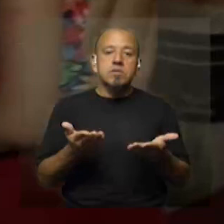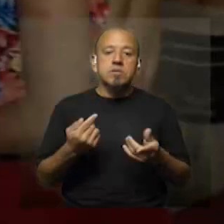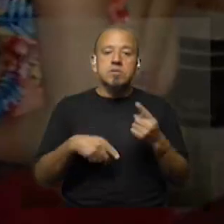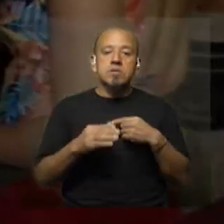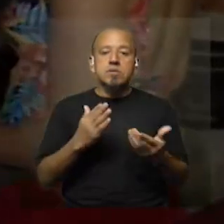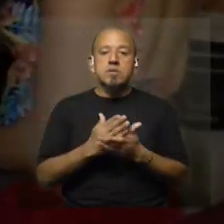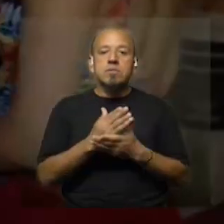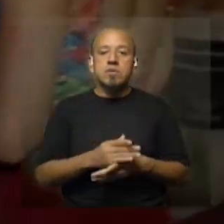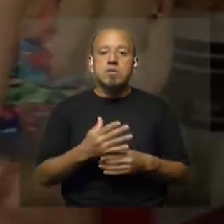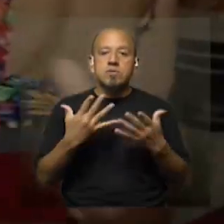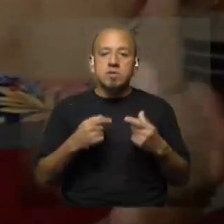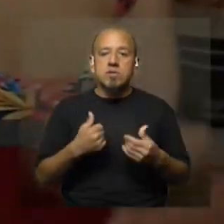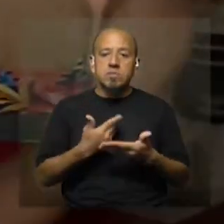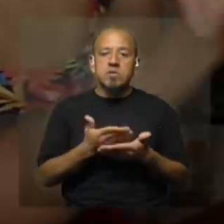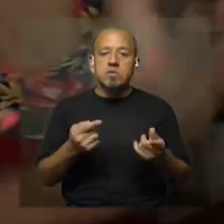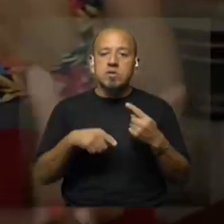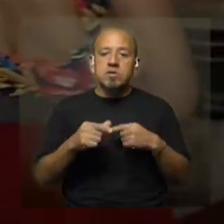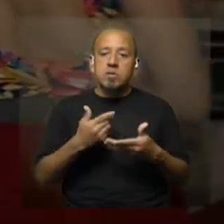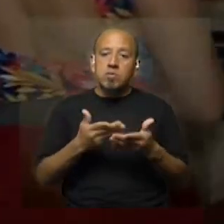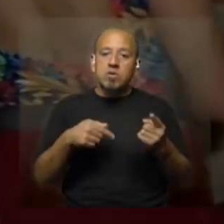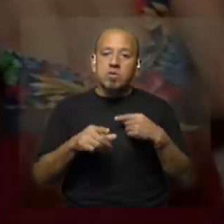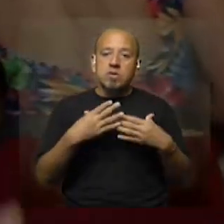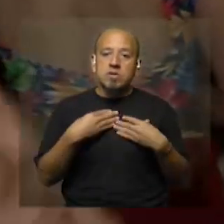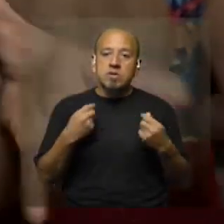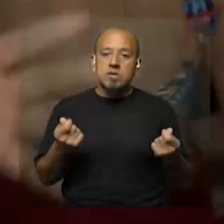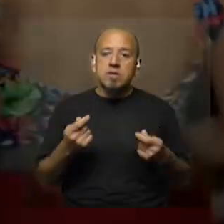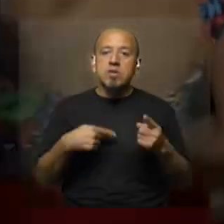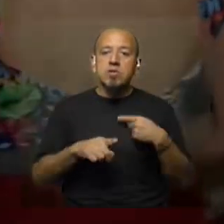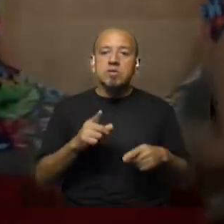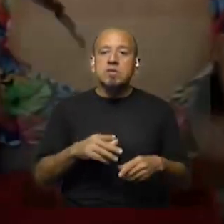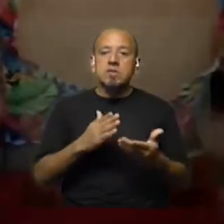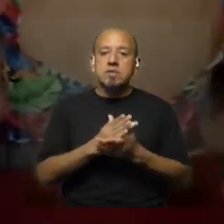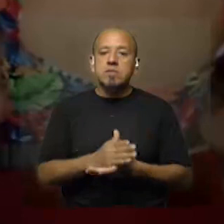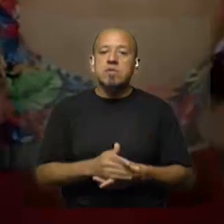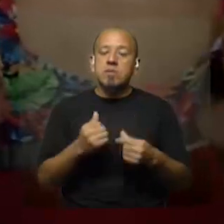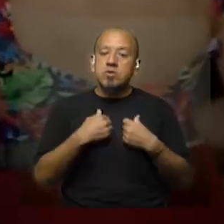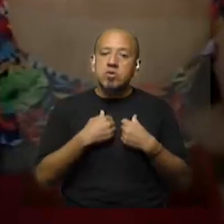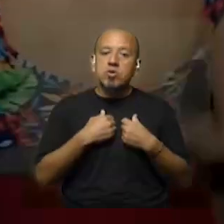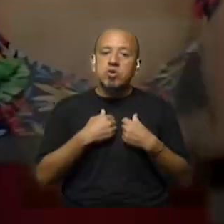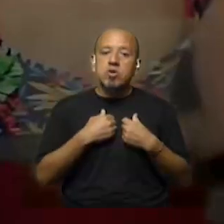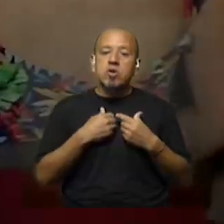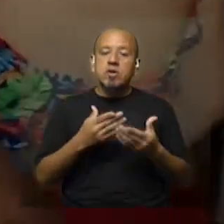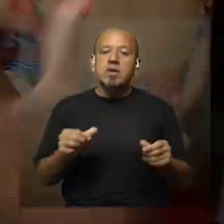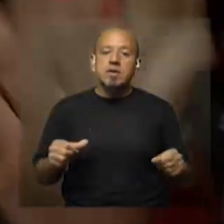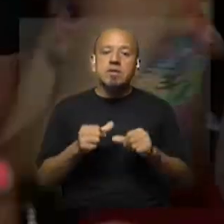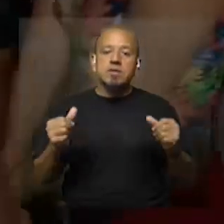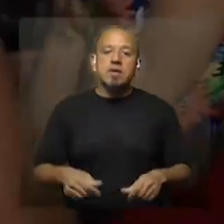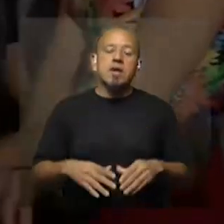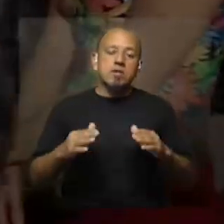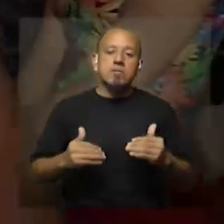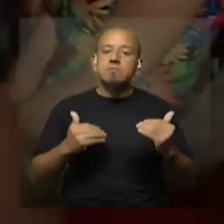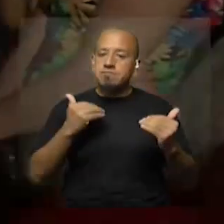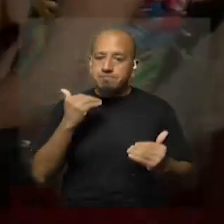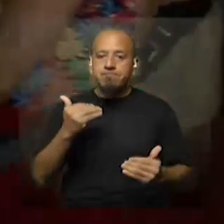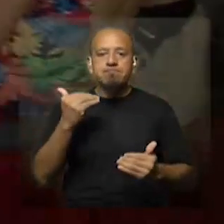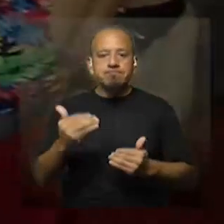siempre lo que quiero plasmar en la calle es que ellas reflejen lo que viene sintiendo. Entonces acompañar el toque para nosotras y llevarlo cadenciosamente con nuestra cadera